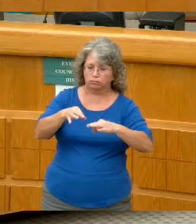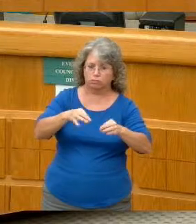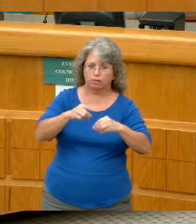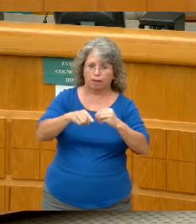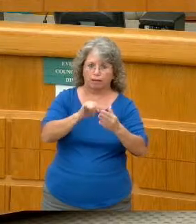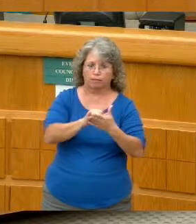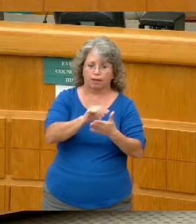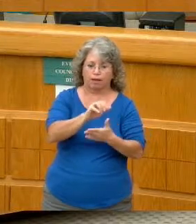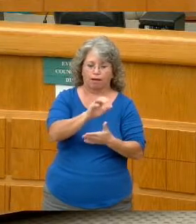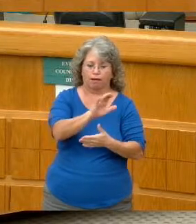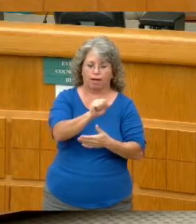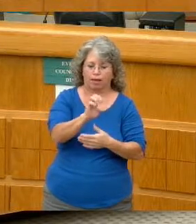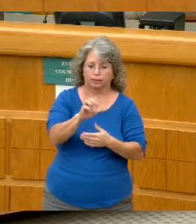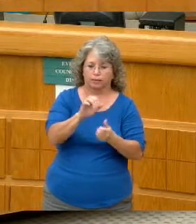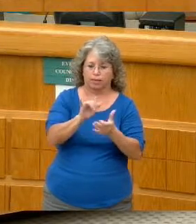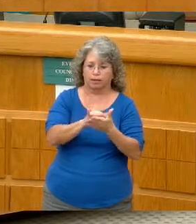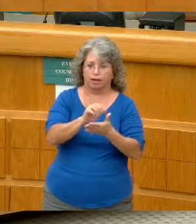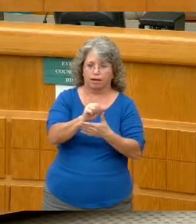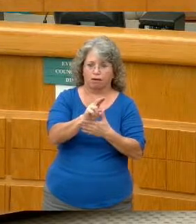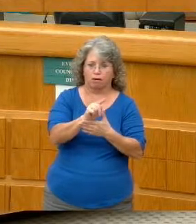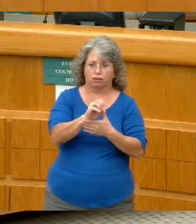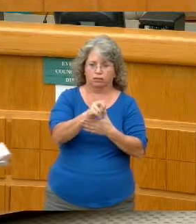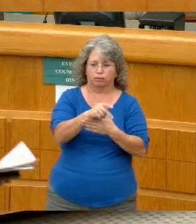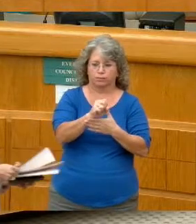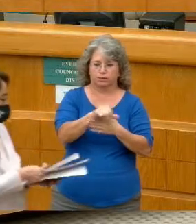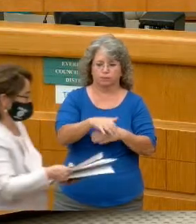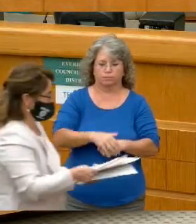case. Thank you.